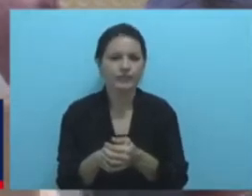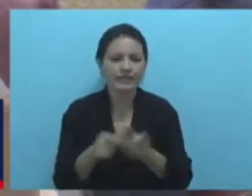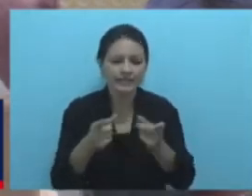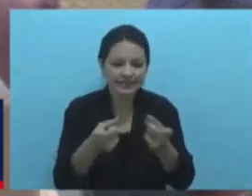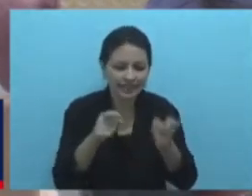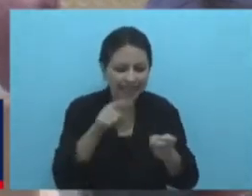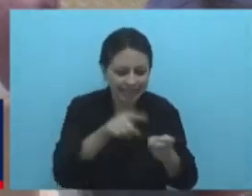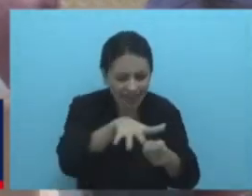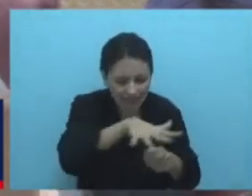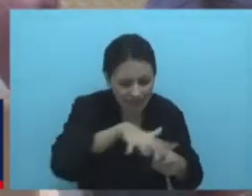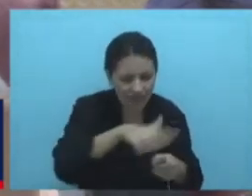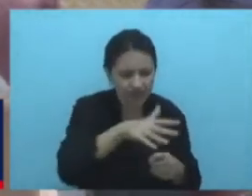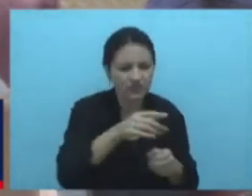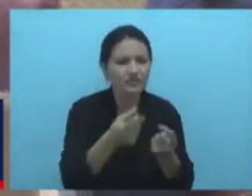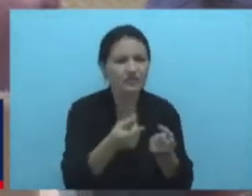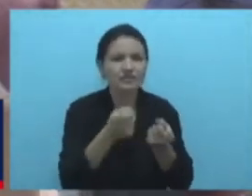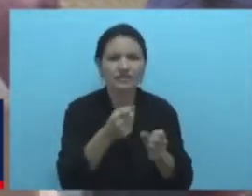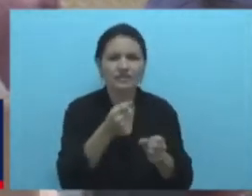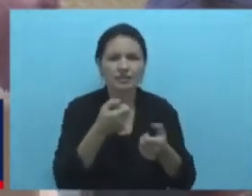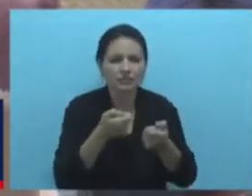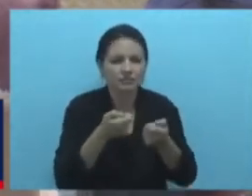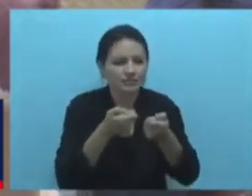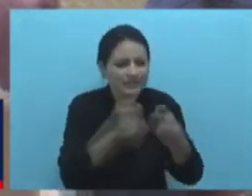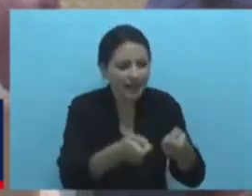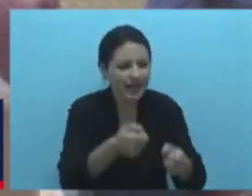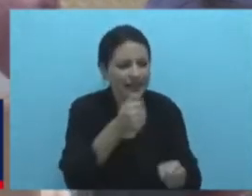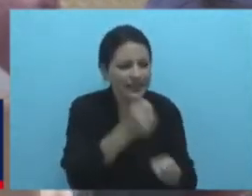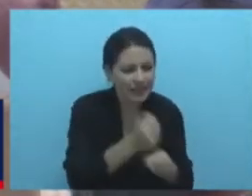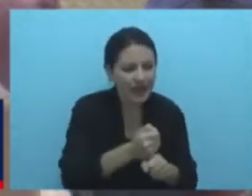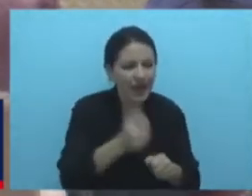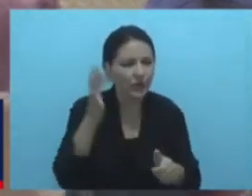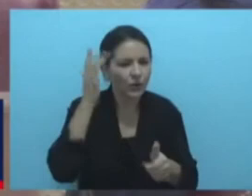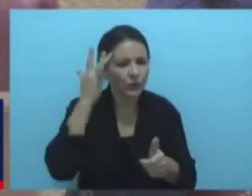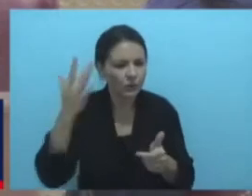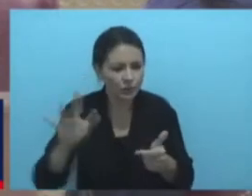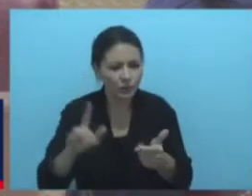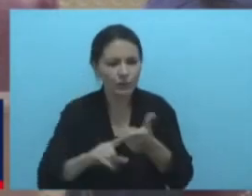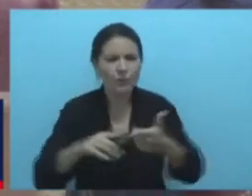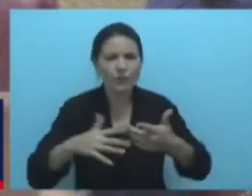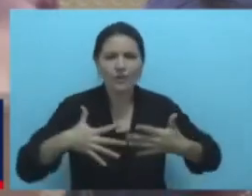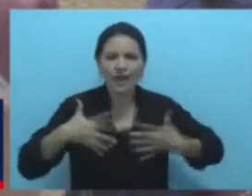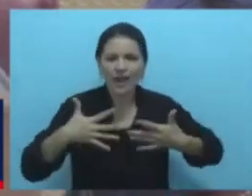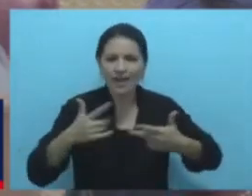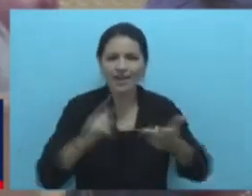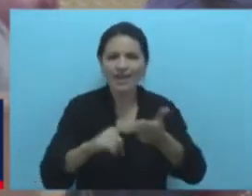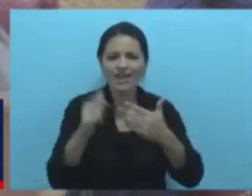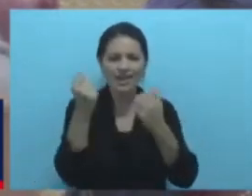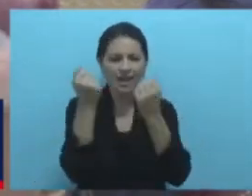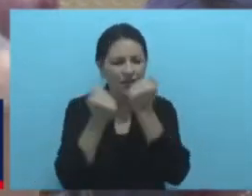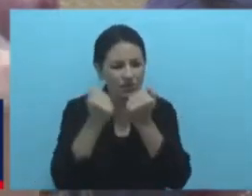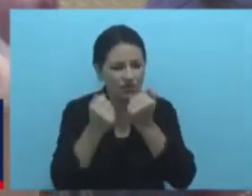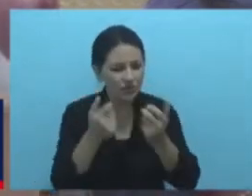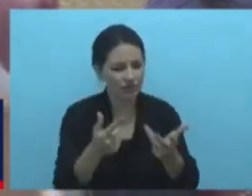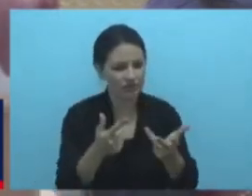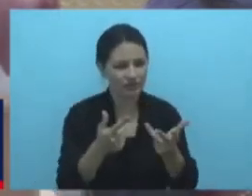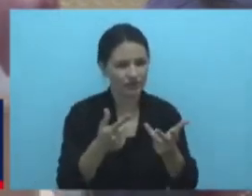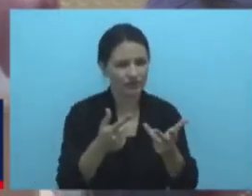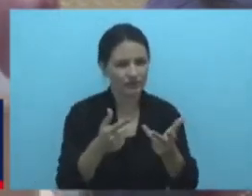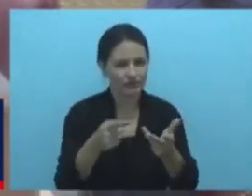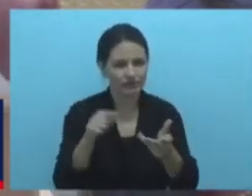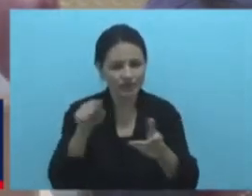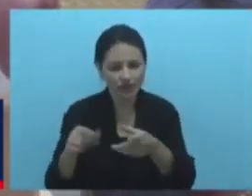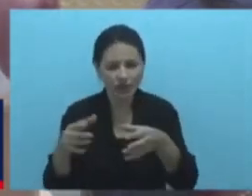cultural la cuestión de la alegría la cuestión económica la manejan ellos eso no se disputa